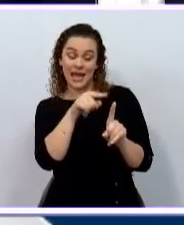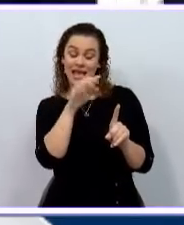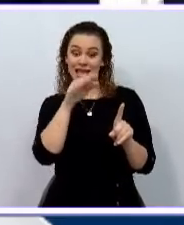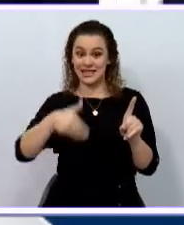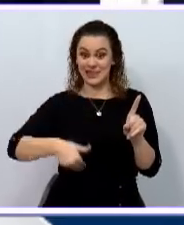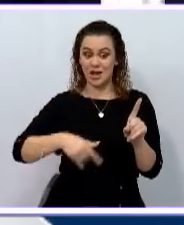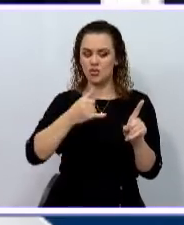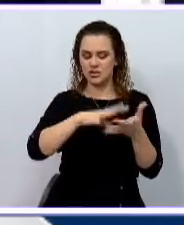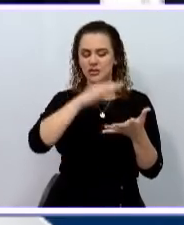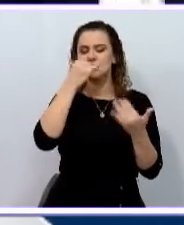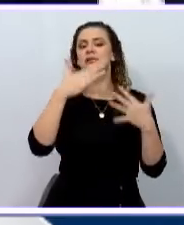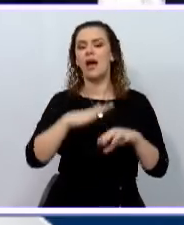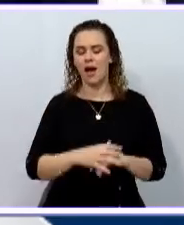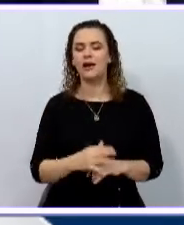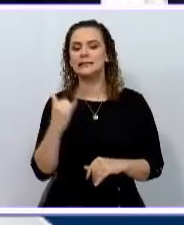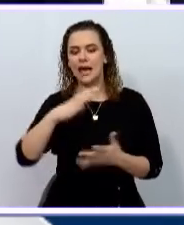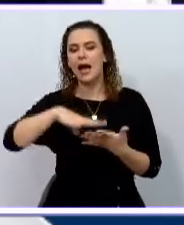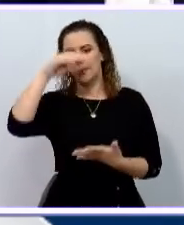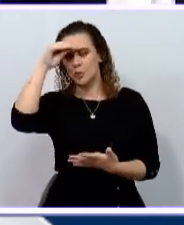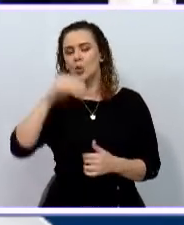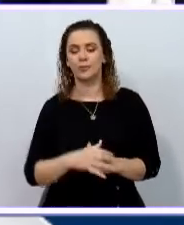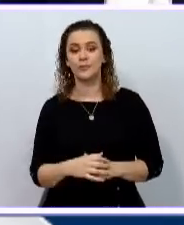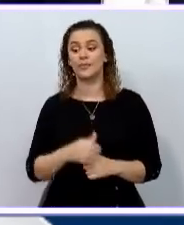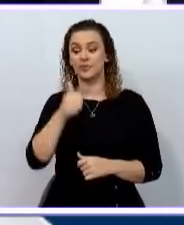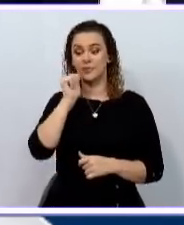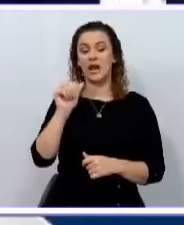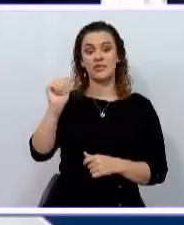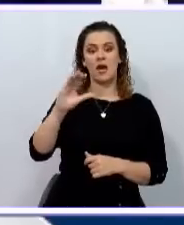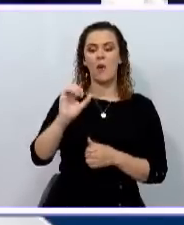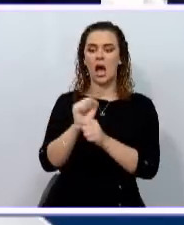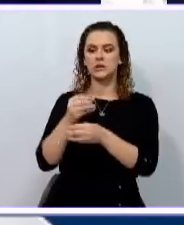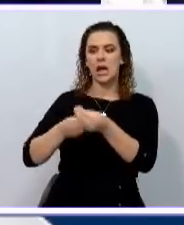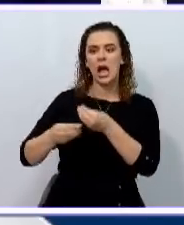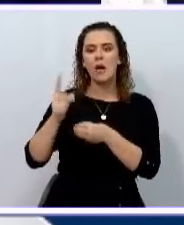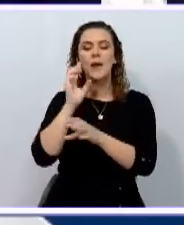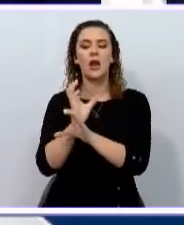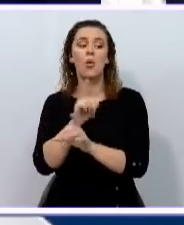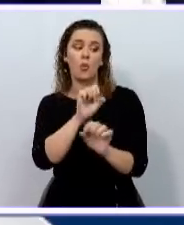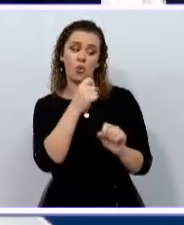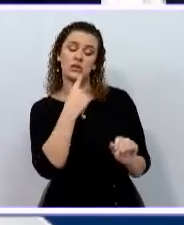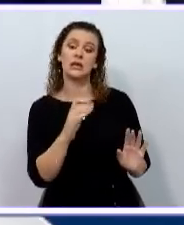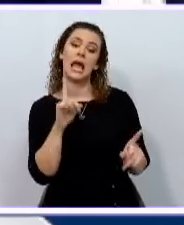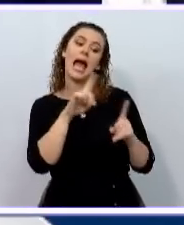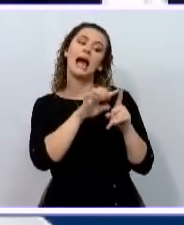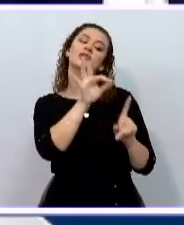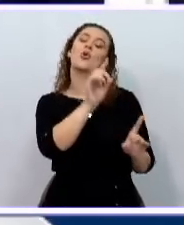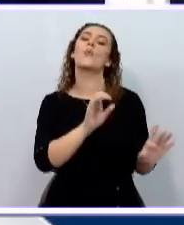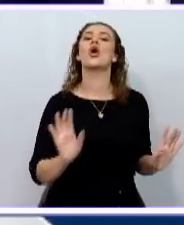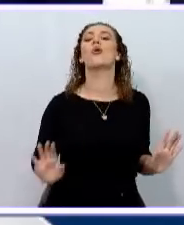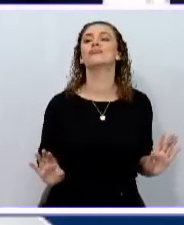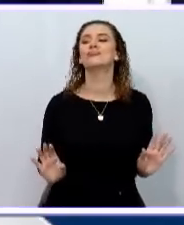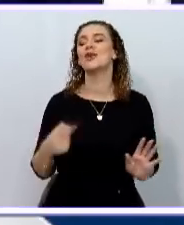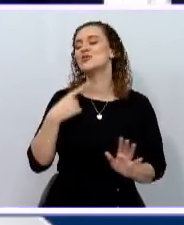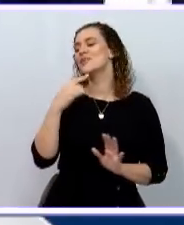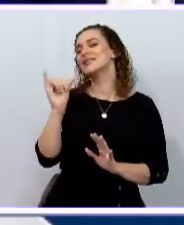de ese torneo ya aprendió ayer Carey hace cambios para cuidar eso te lo puedo decir hasta el domingo